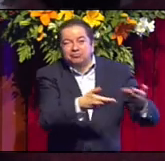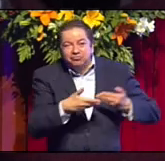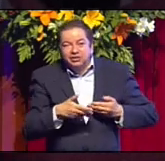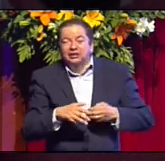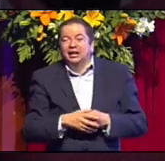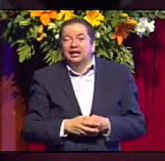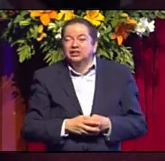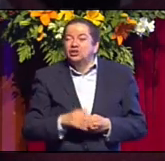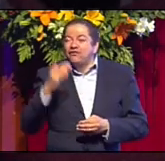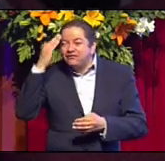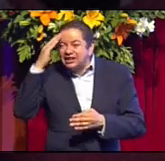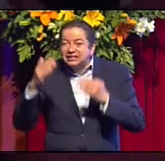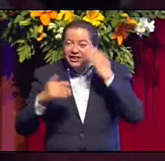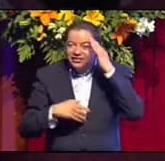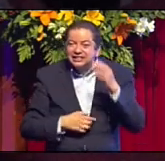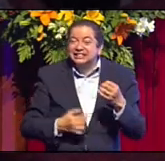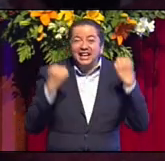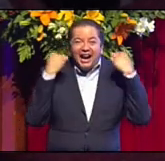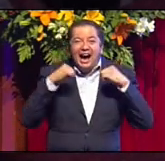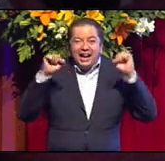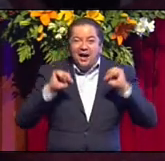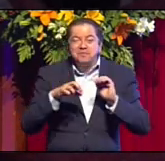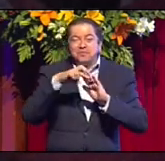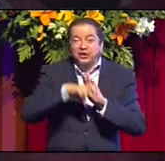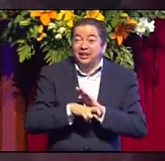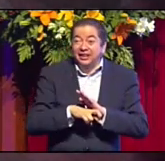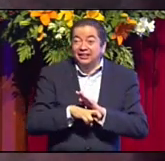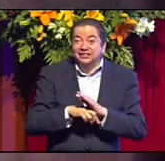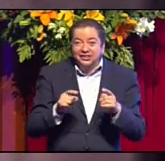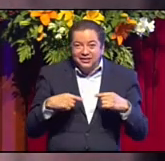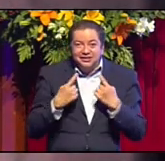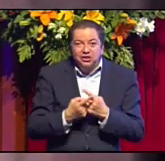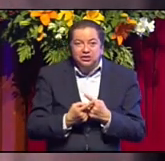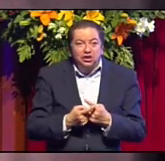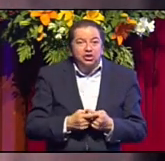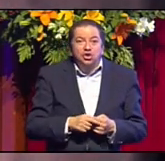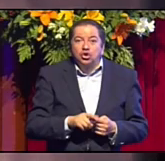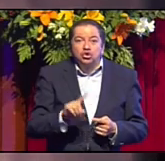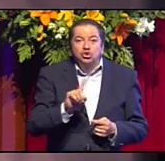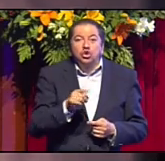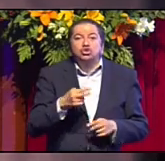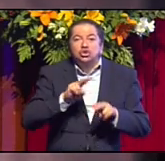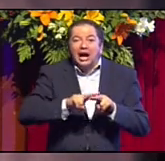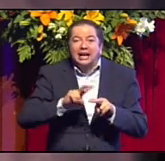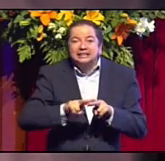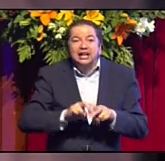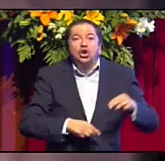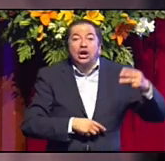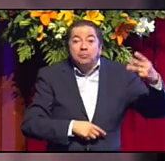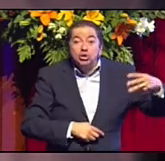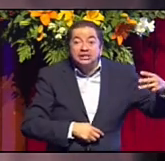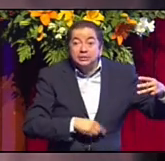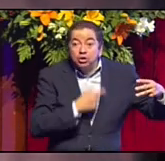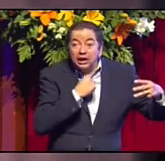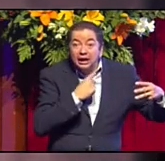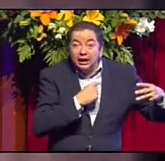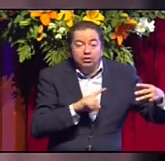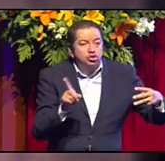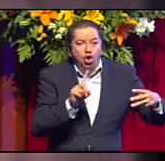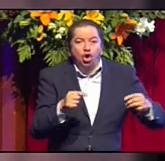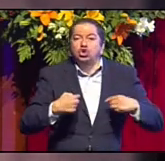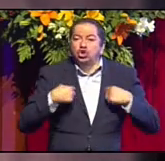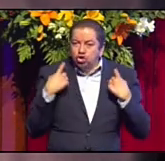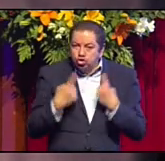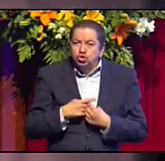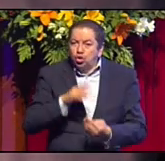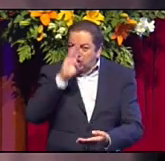donde sus vecinos y decir, nos ganamos este proyecto y vamos a hacer no lo que el municipio quiere hacer, sino lo que nosotros